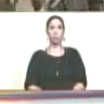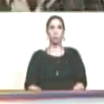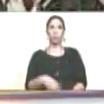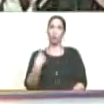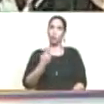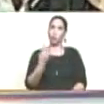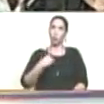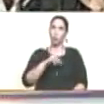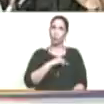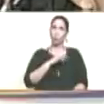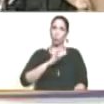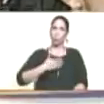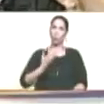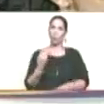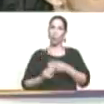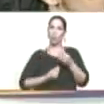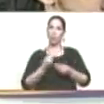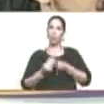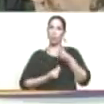Solo nosotros podemos hacerlo. Así que